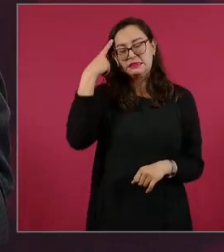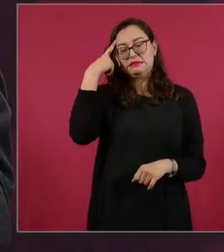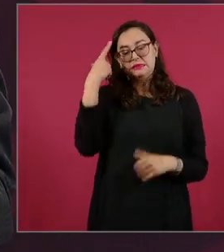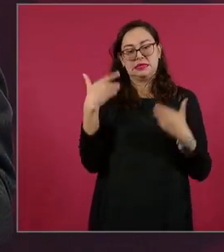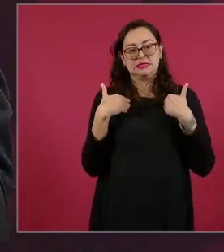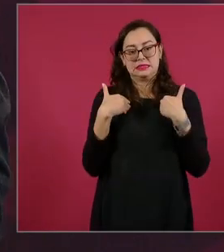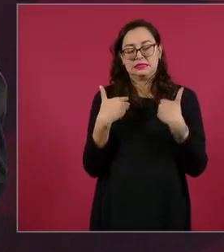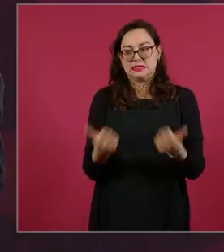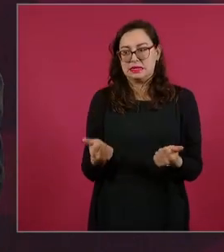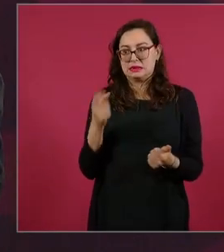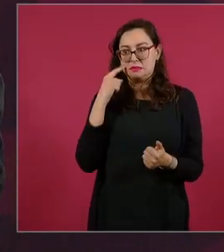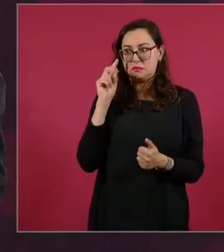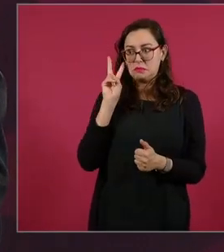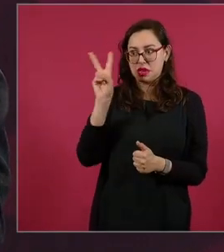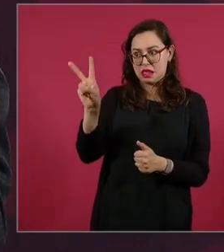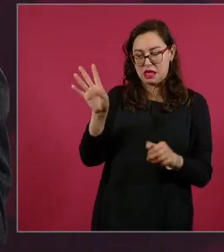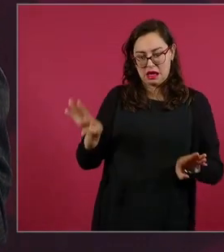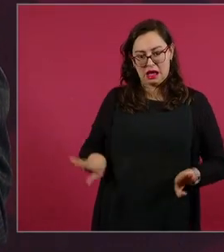los conservadores.